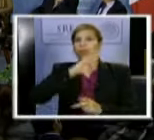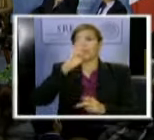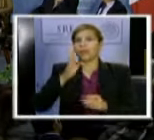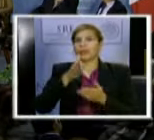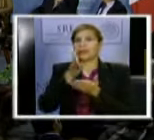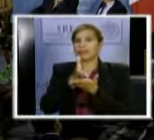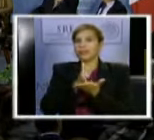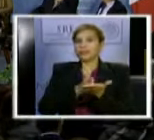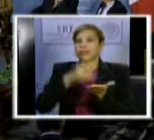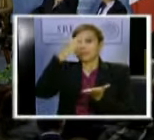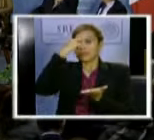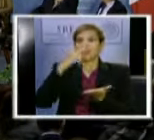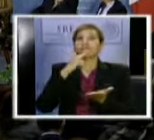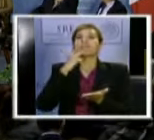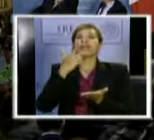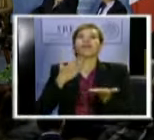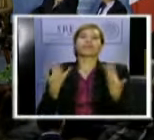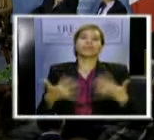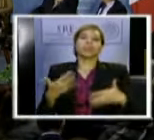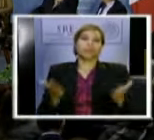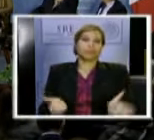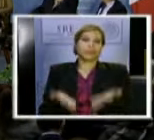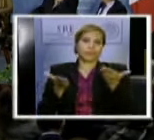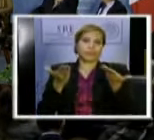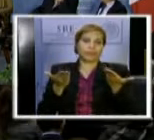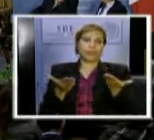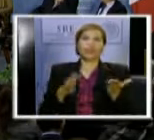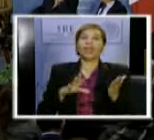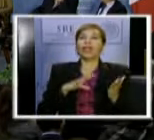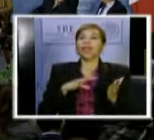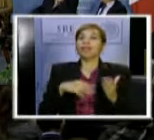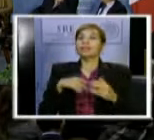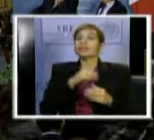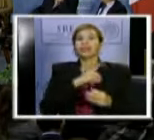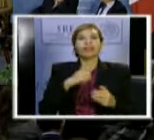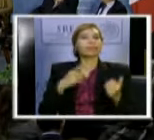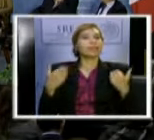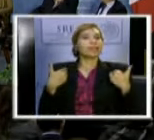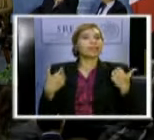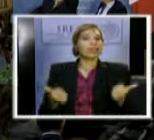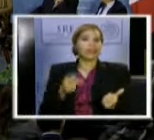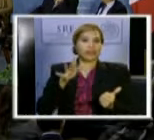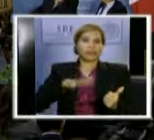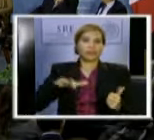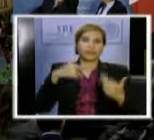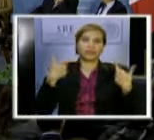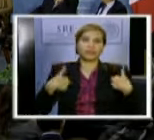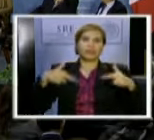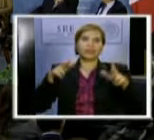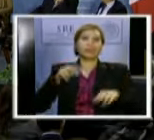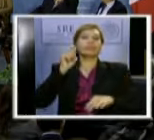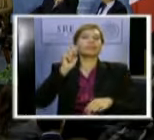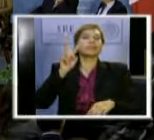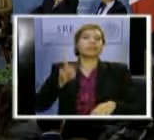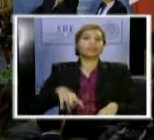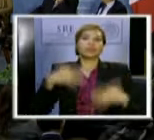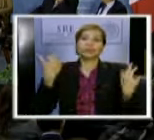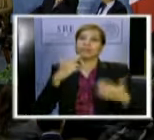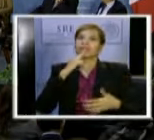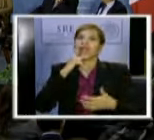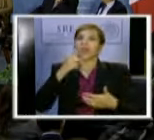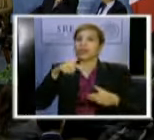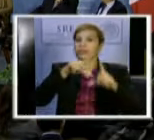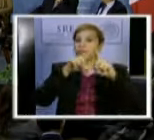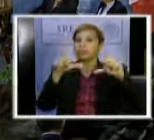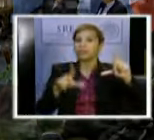raya porque a México le vaya bien. Tenemos además que entender que esta población representa en realidad lo mejor de